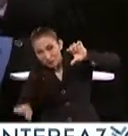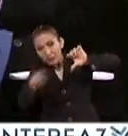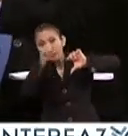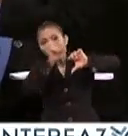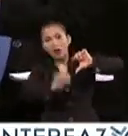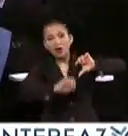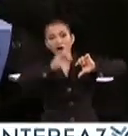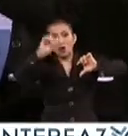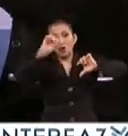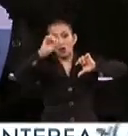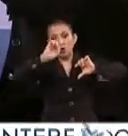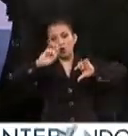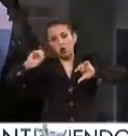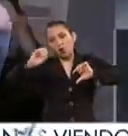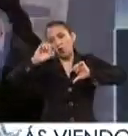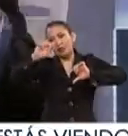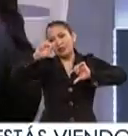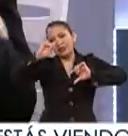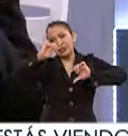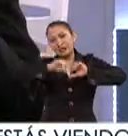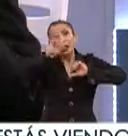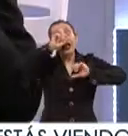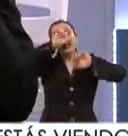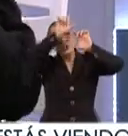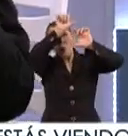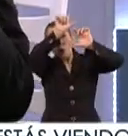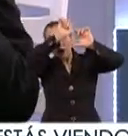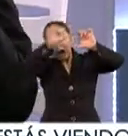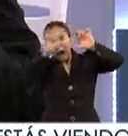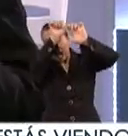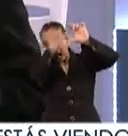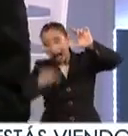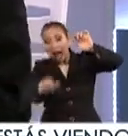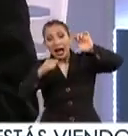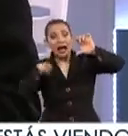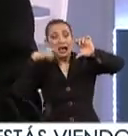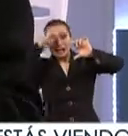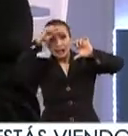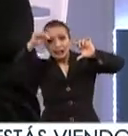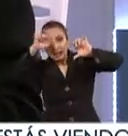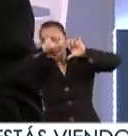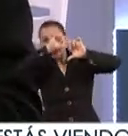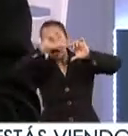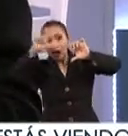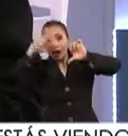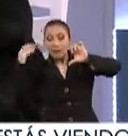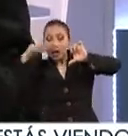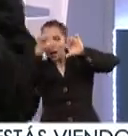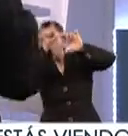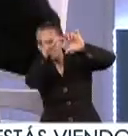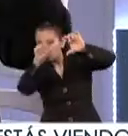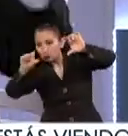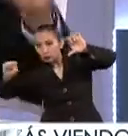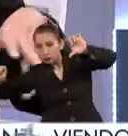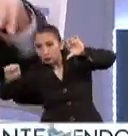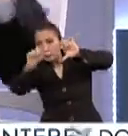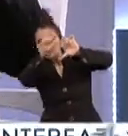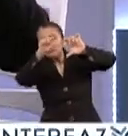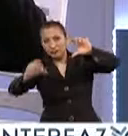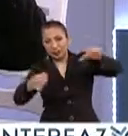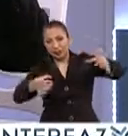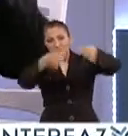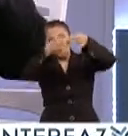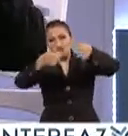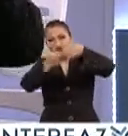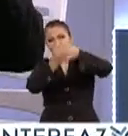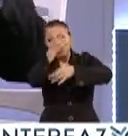de occidente a oriente, va desde Jalisco, Nayarit, hasta Veracruz, ¿no? Los volcanes